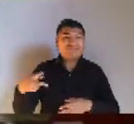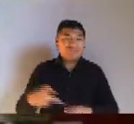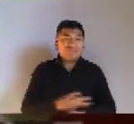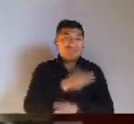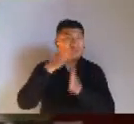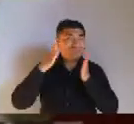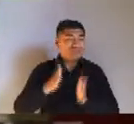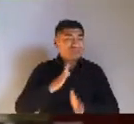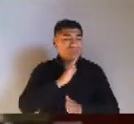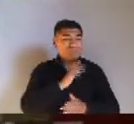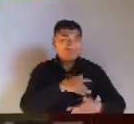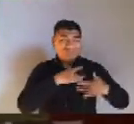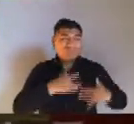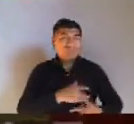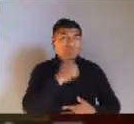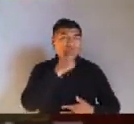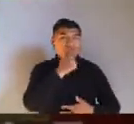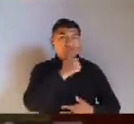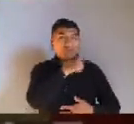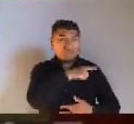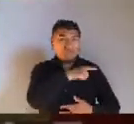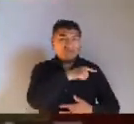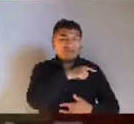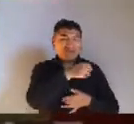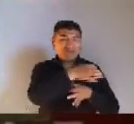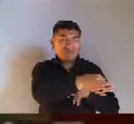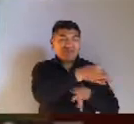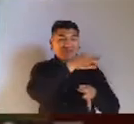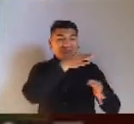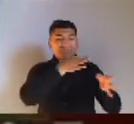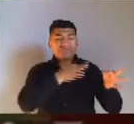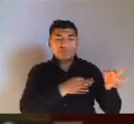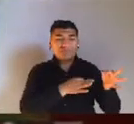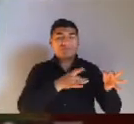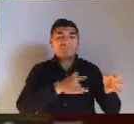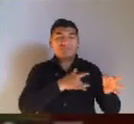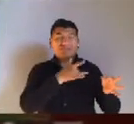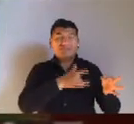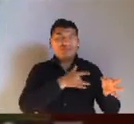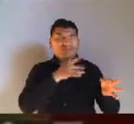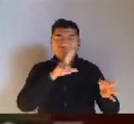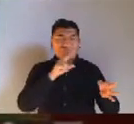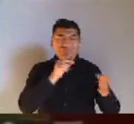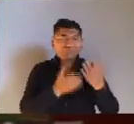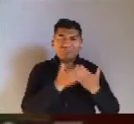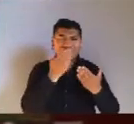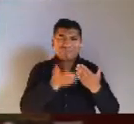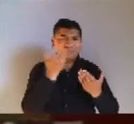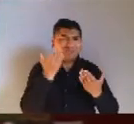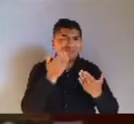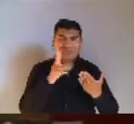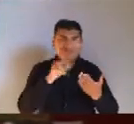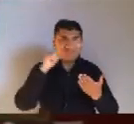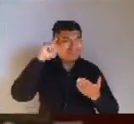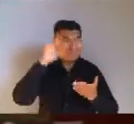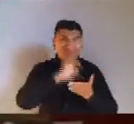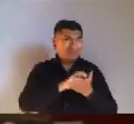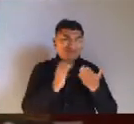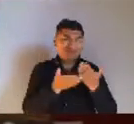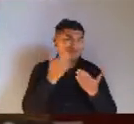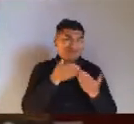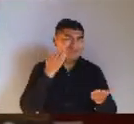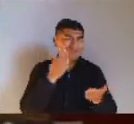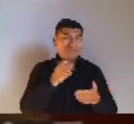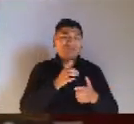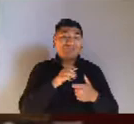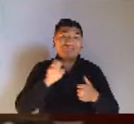de esa mujer, pongámonos ahí. No ha debido ser fácil, no creo que sea fácil. Por lo